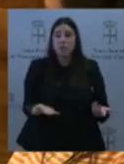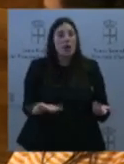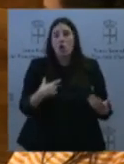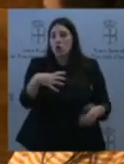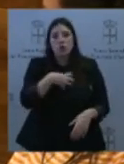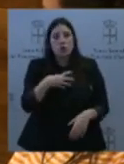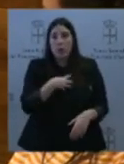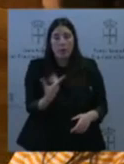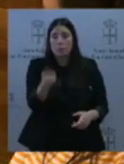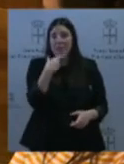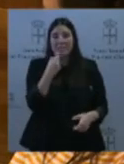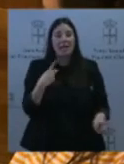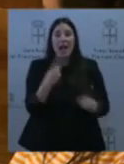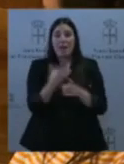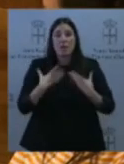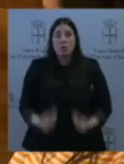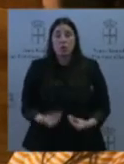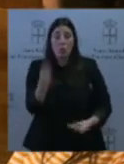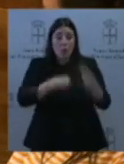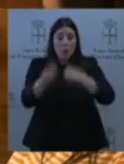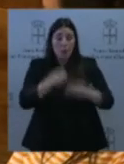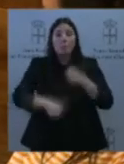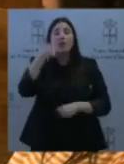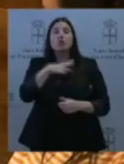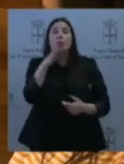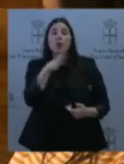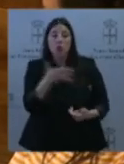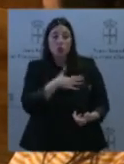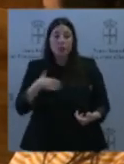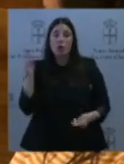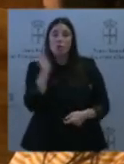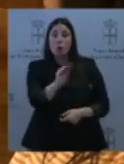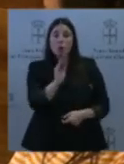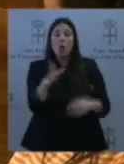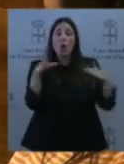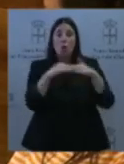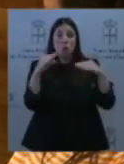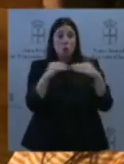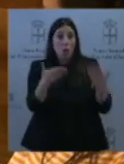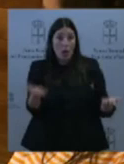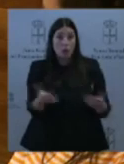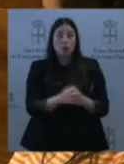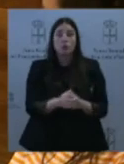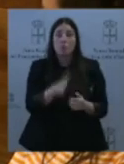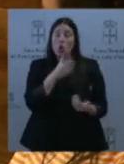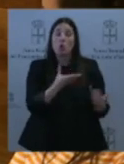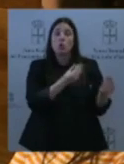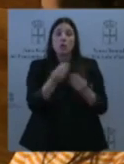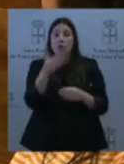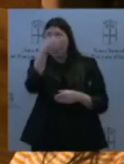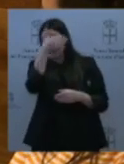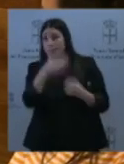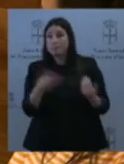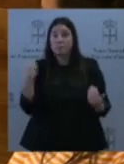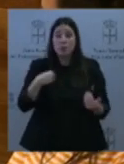consumiendo más? Es algo que yo quería preguntar a los propios usuarios, a los que muchas veces no les escucha. Como Ana, que me prestó